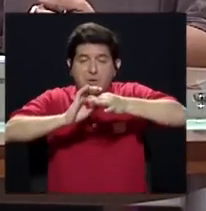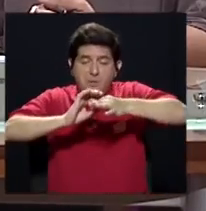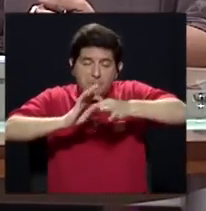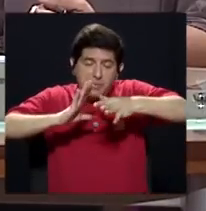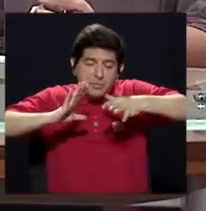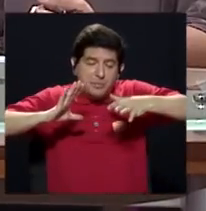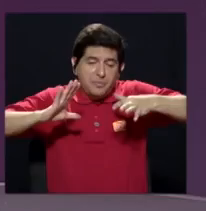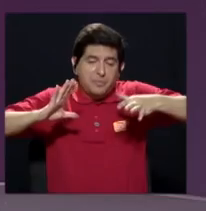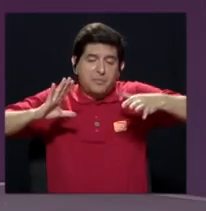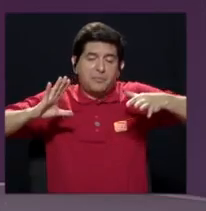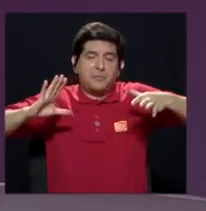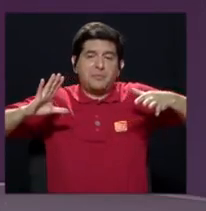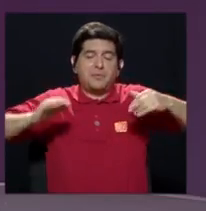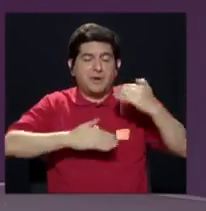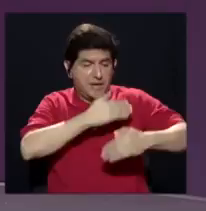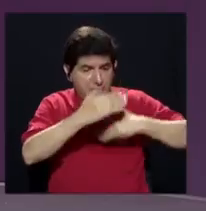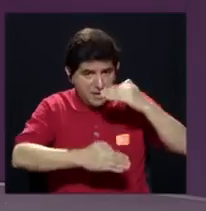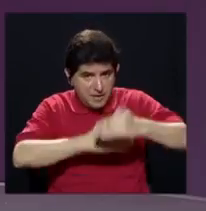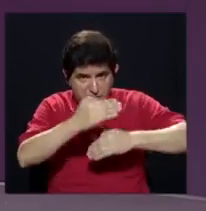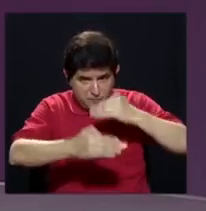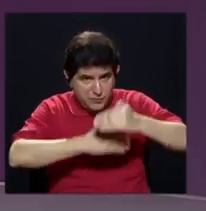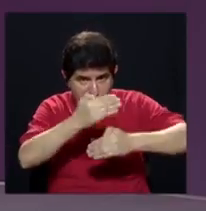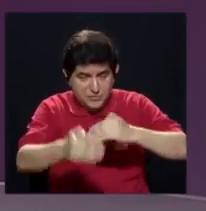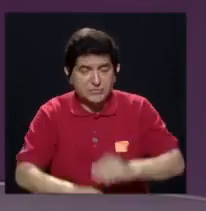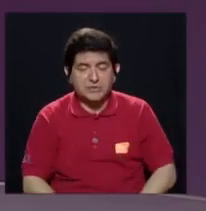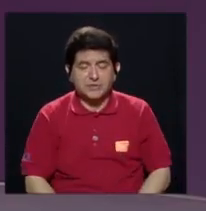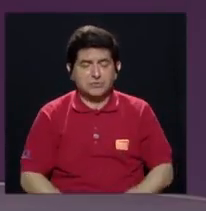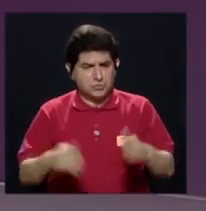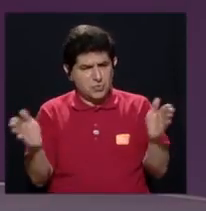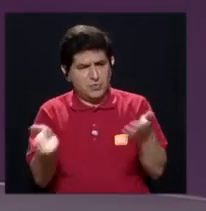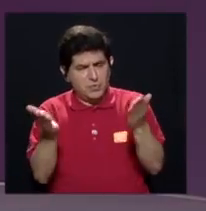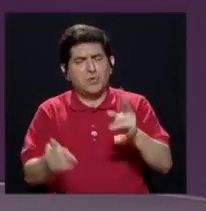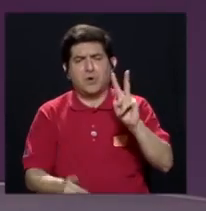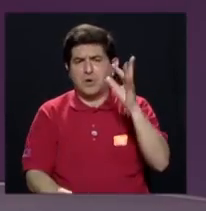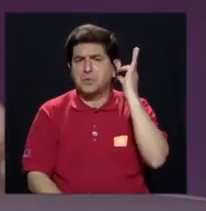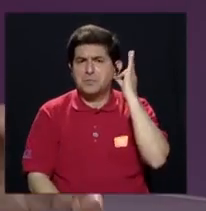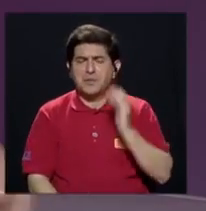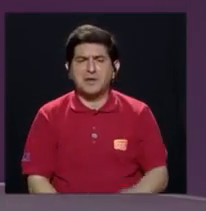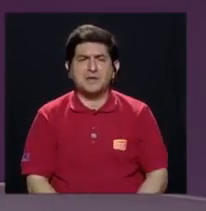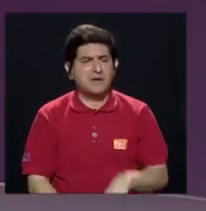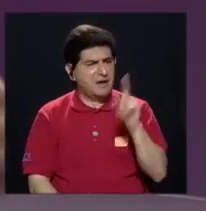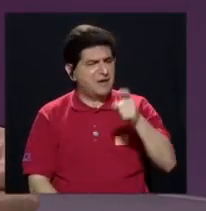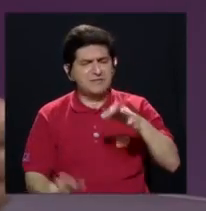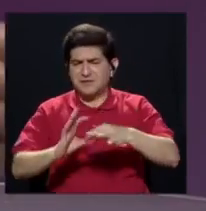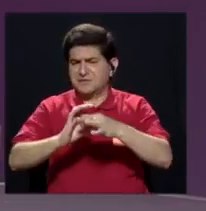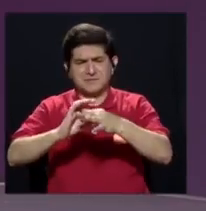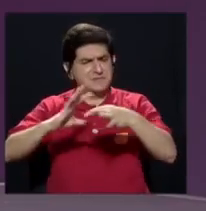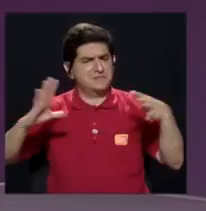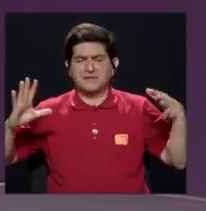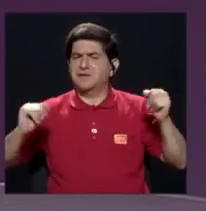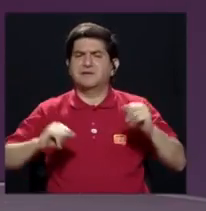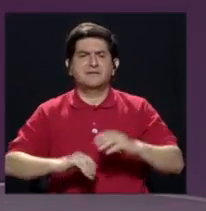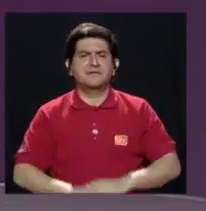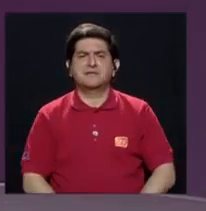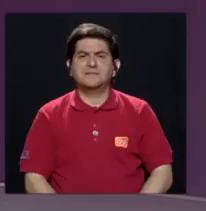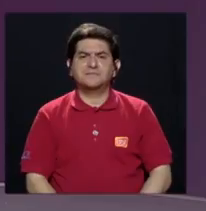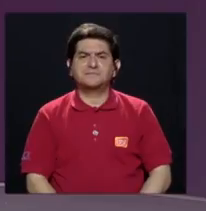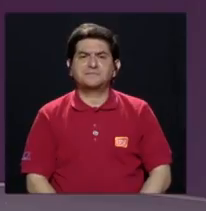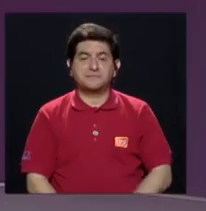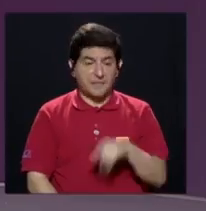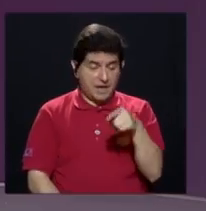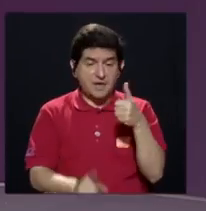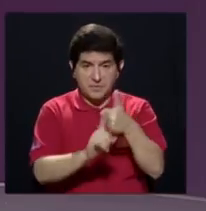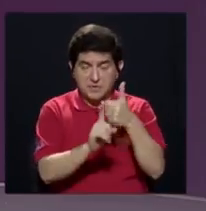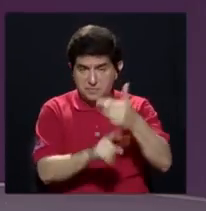también Cuando hacemos los procesos eh motivamos a las compañeras verdad que se tienen que desconectar además tenemos como